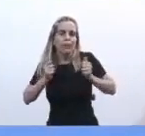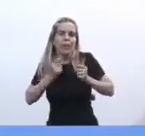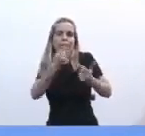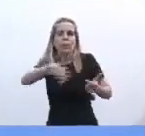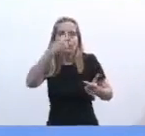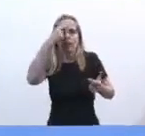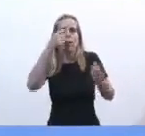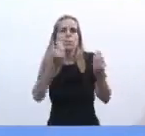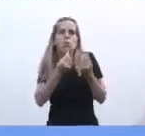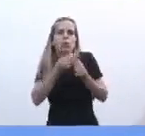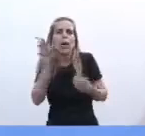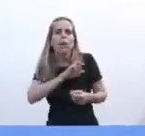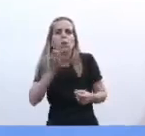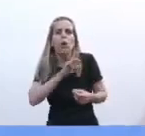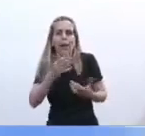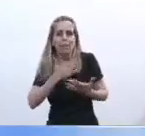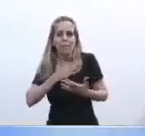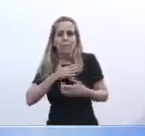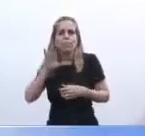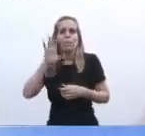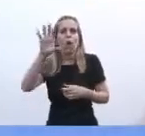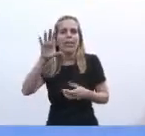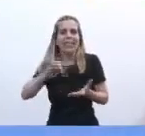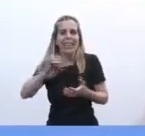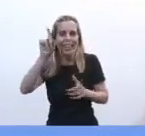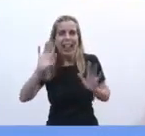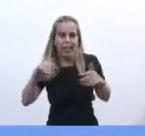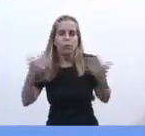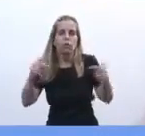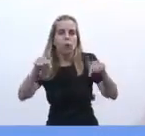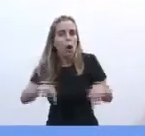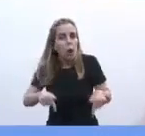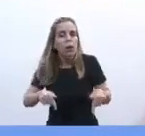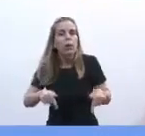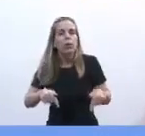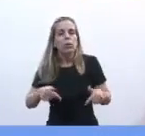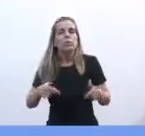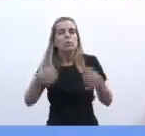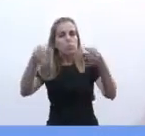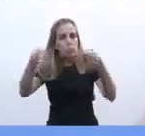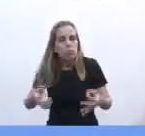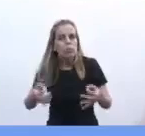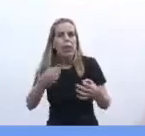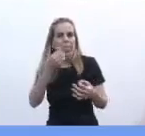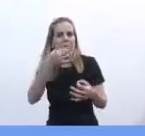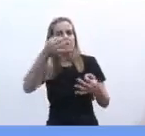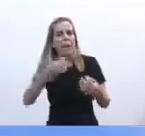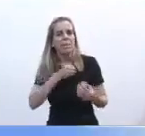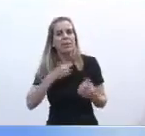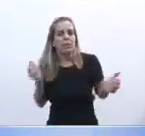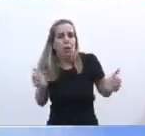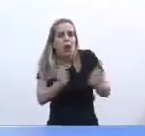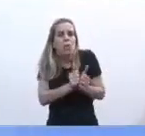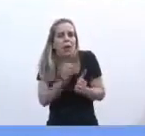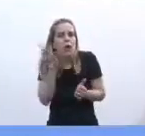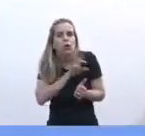de muchas mujeres de mi provincia y por eso hoy me siento muy acompañada por todas estas